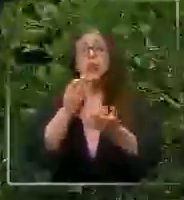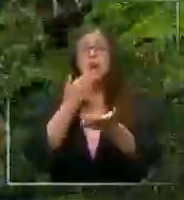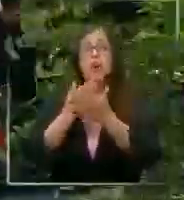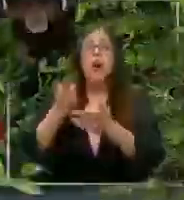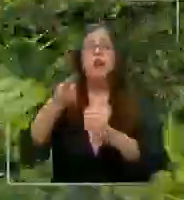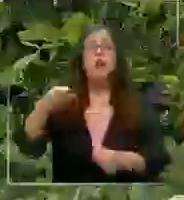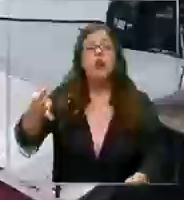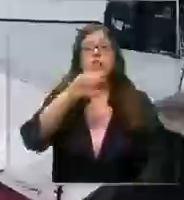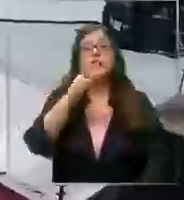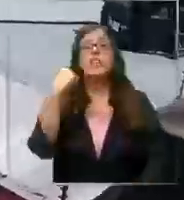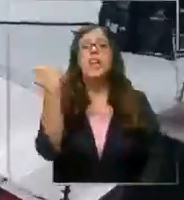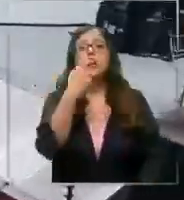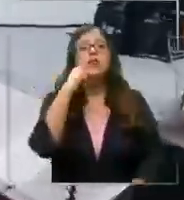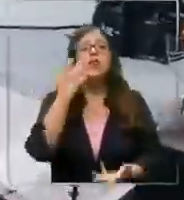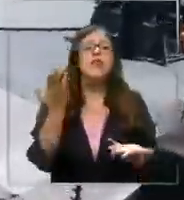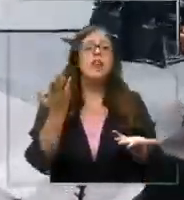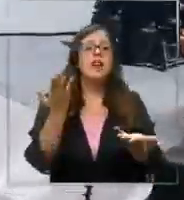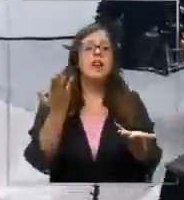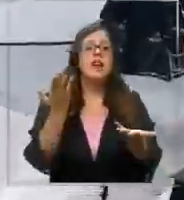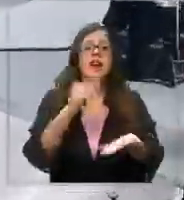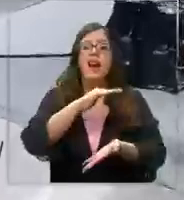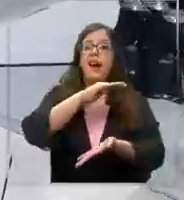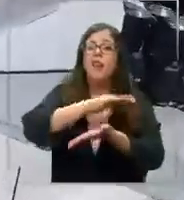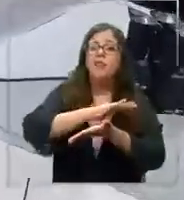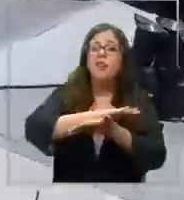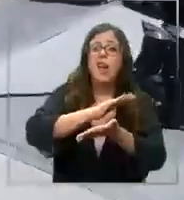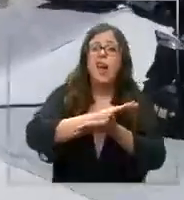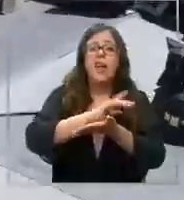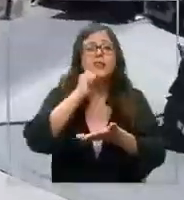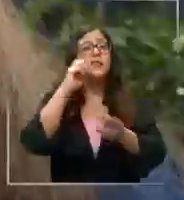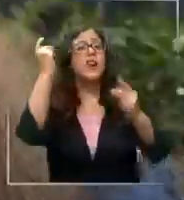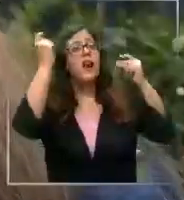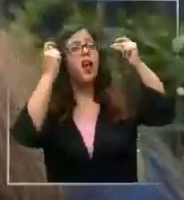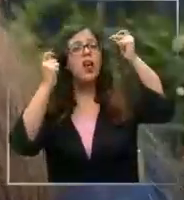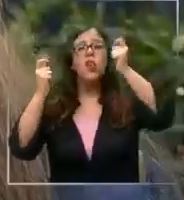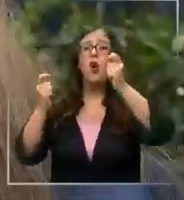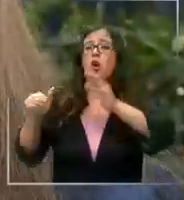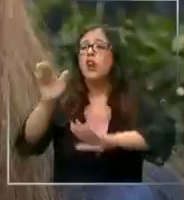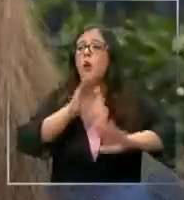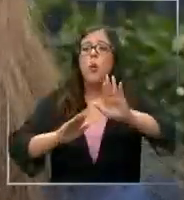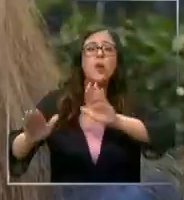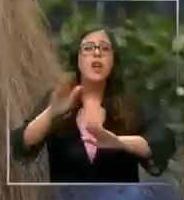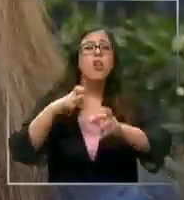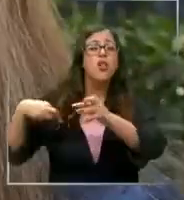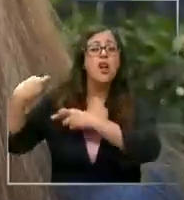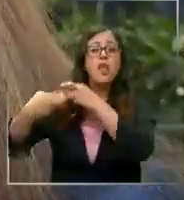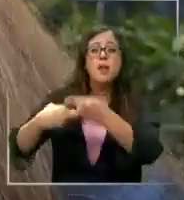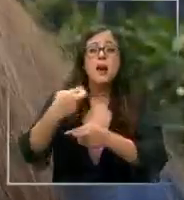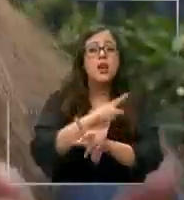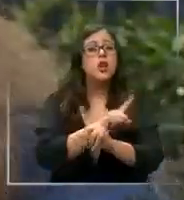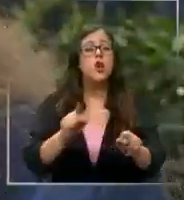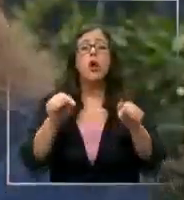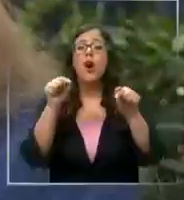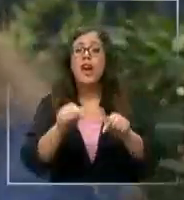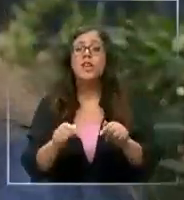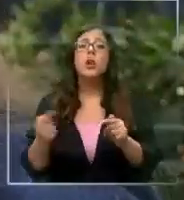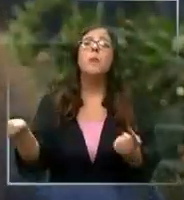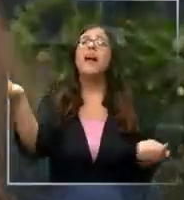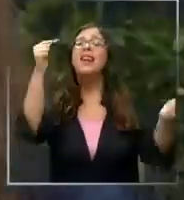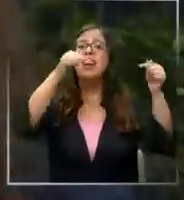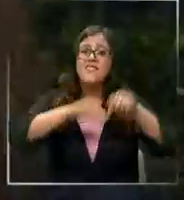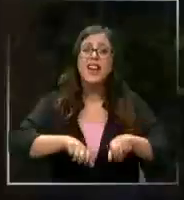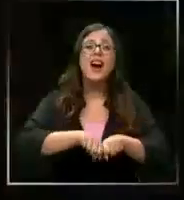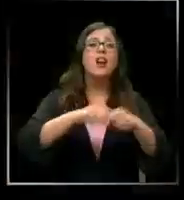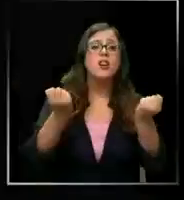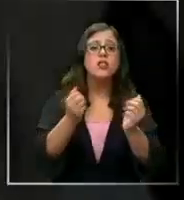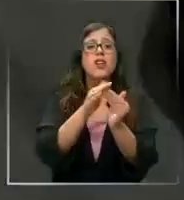somos bohemios, no es que somos creadores y ciudadanos y cuidadores del patrimonio, es para que vengan a